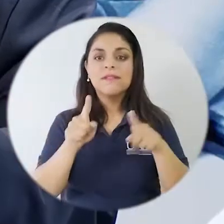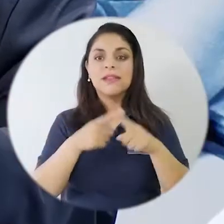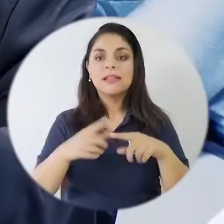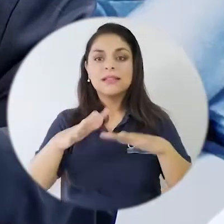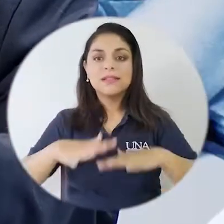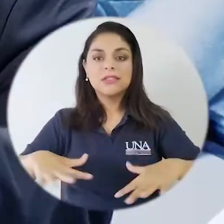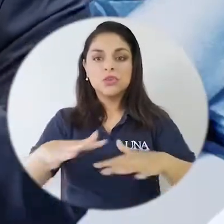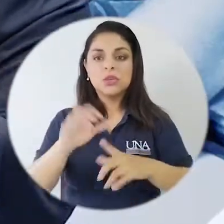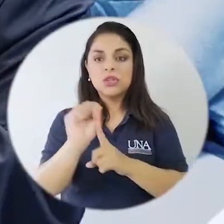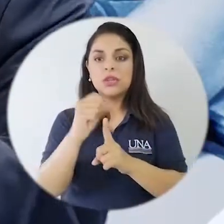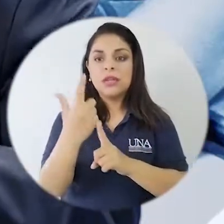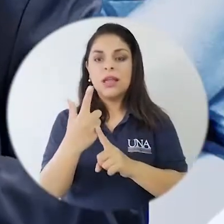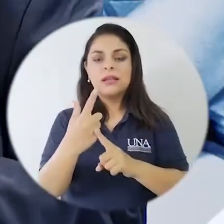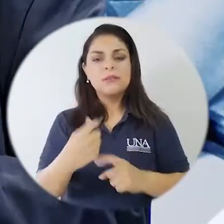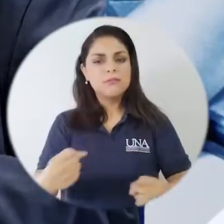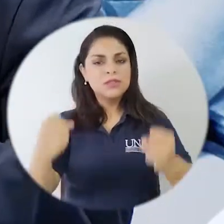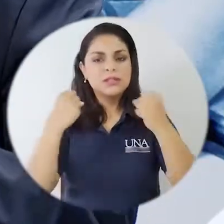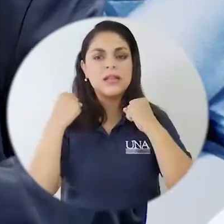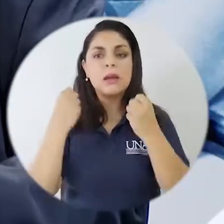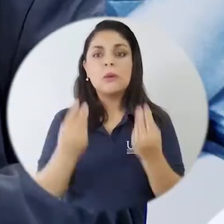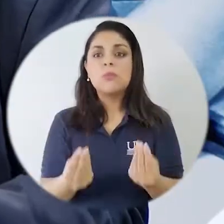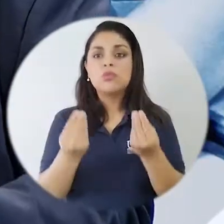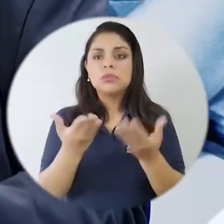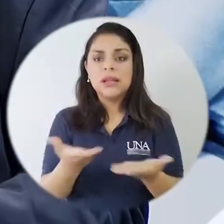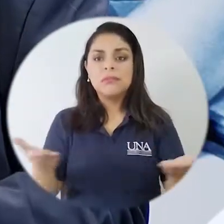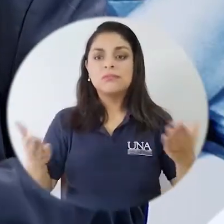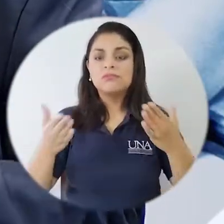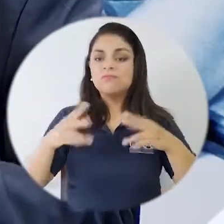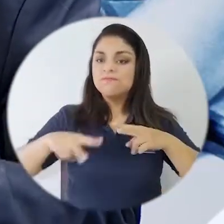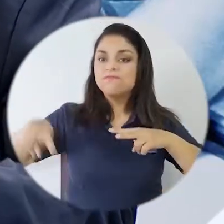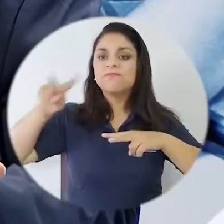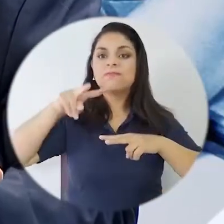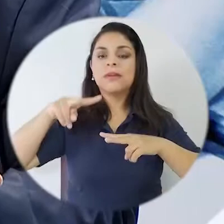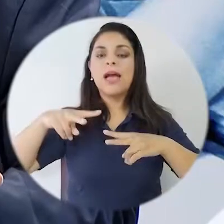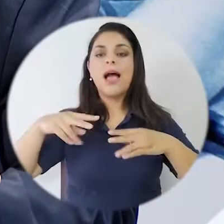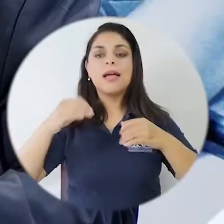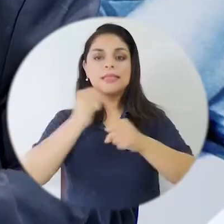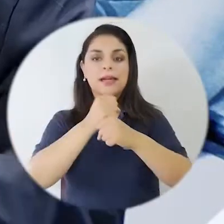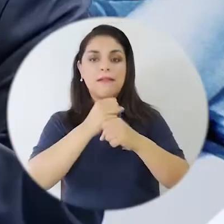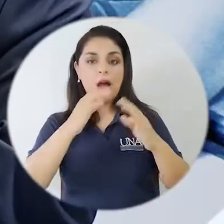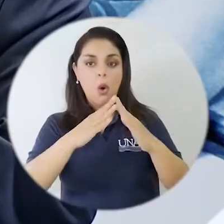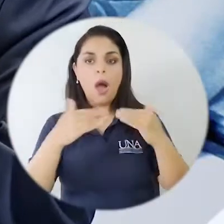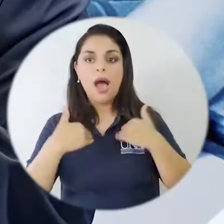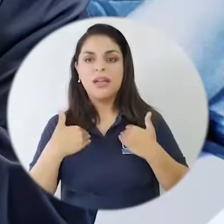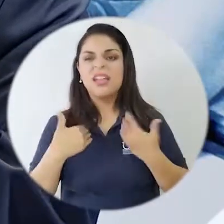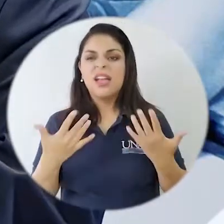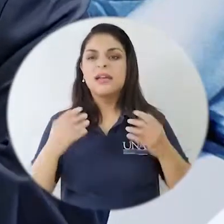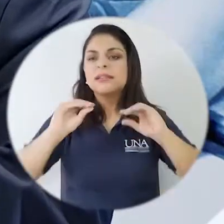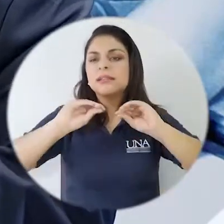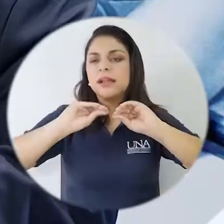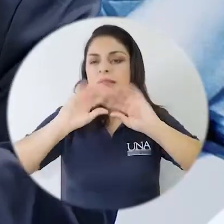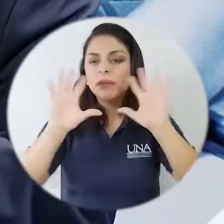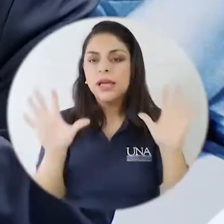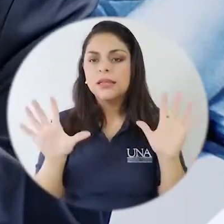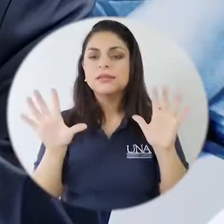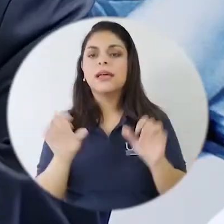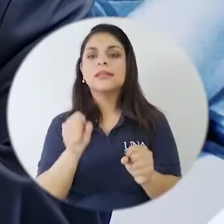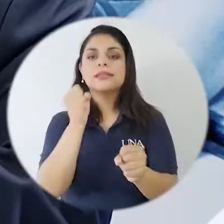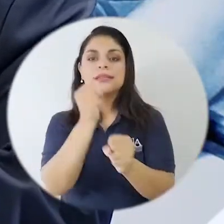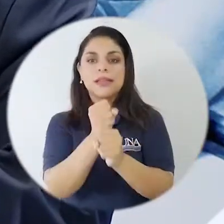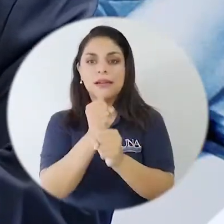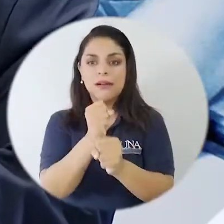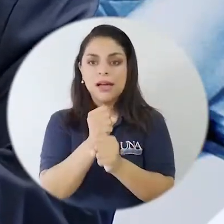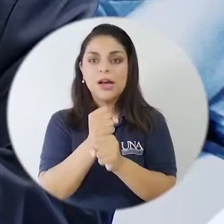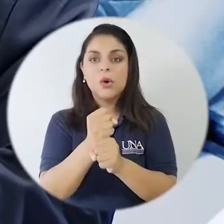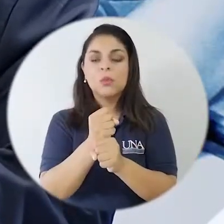los diferentes sectores sociales y potenciar los muchos elementos favorables que el teletrabajo tiene a nivel de transparencia, a nivel